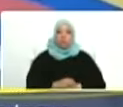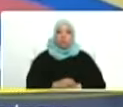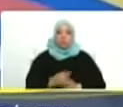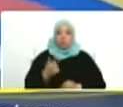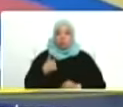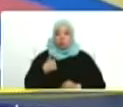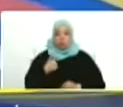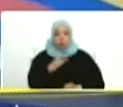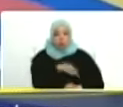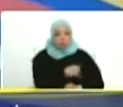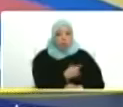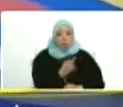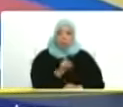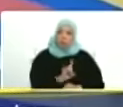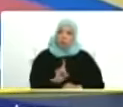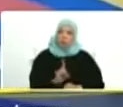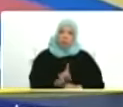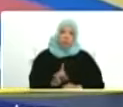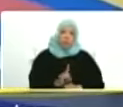Harvard.